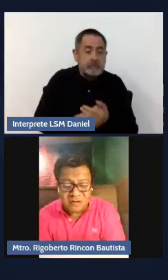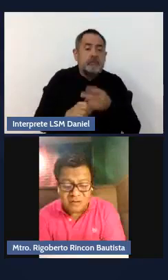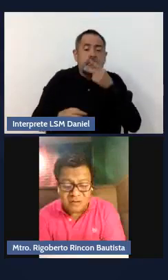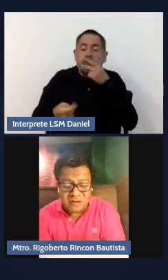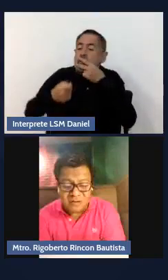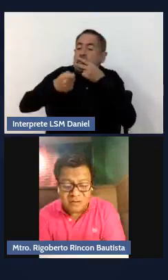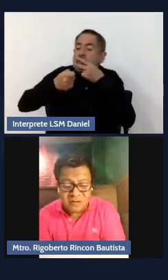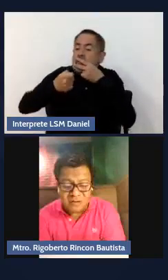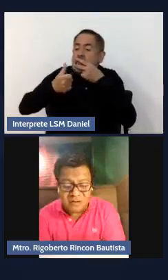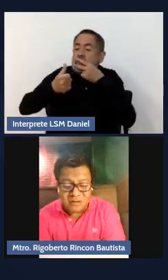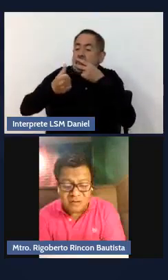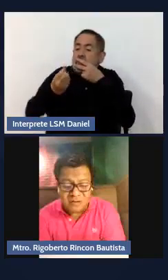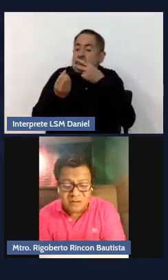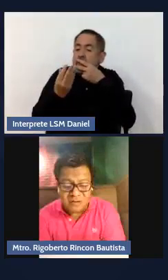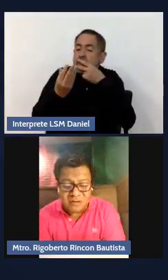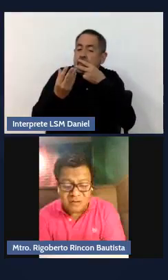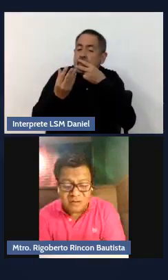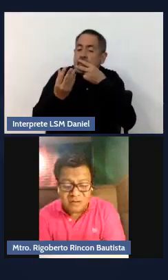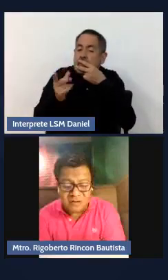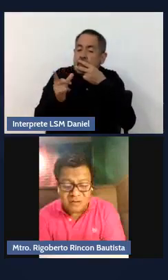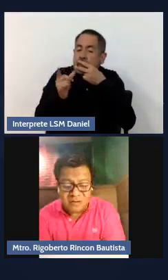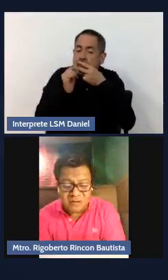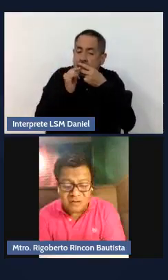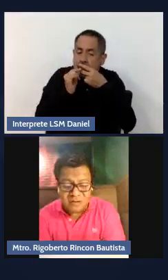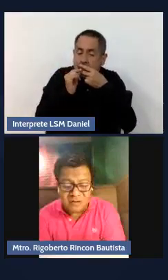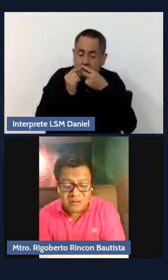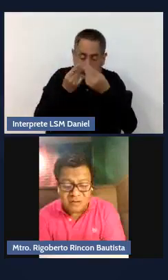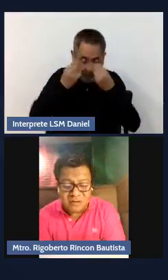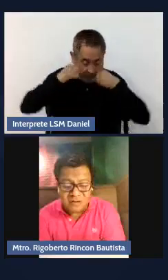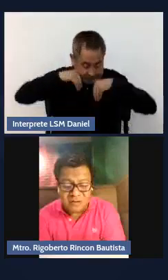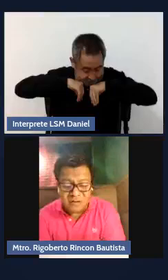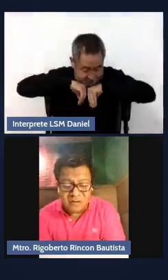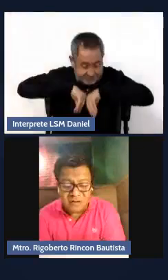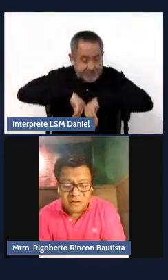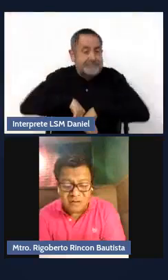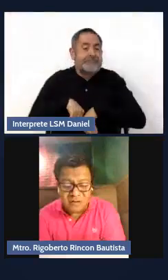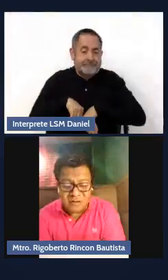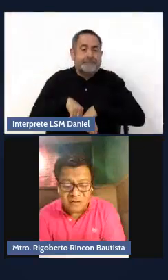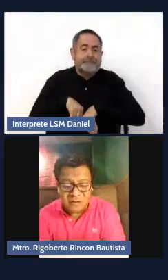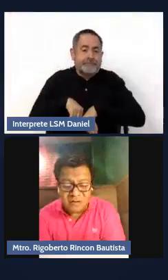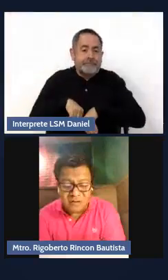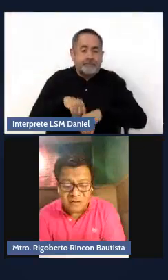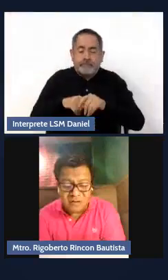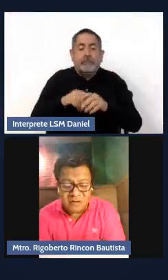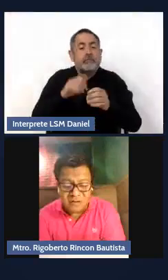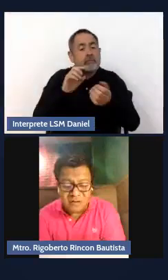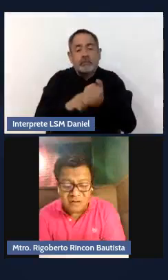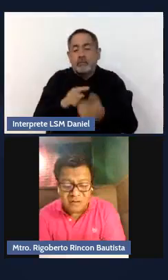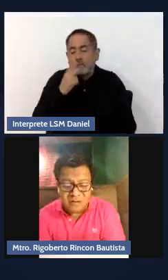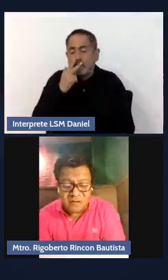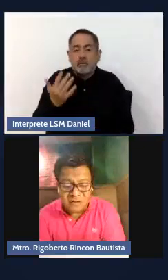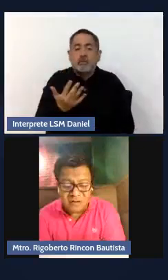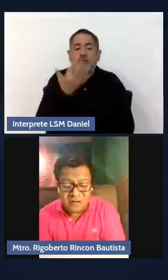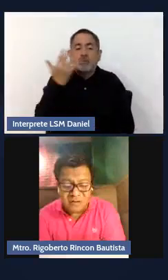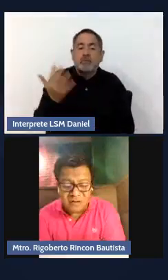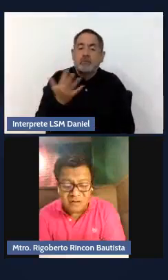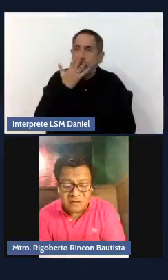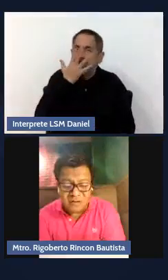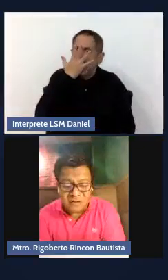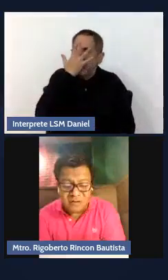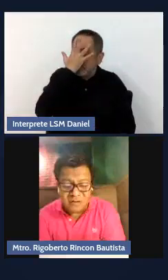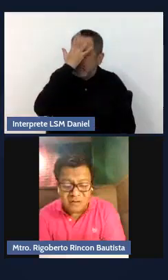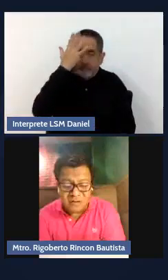y la consumo. Otra cosa es la reacción que tiene, por ejemplo, el humo en el organismo, y la reacción que